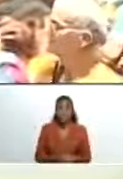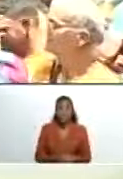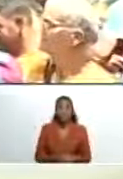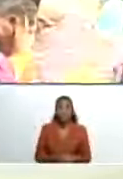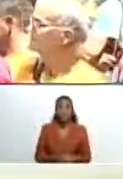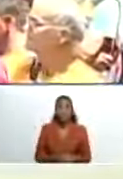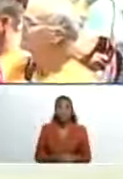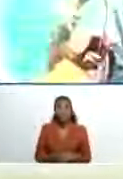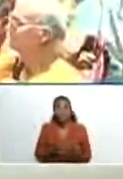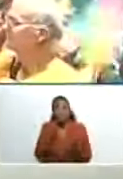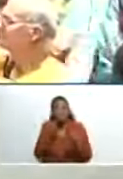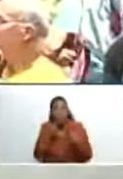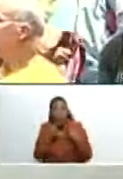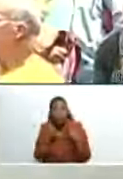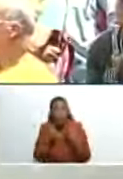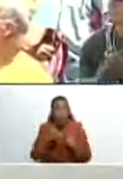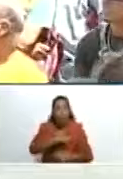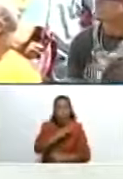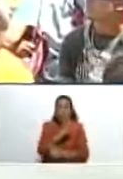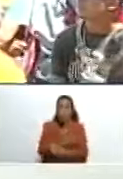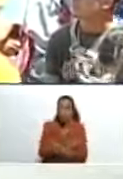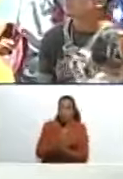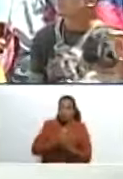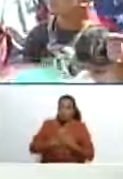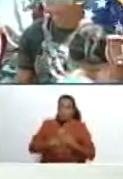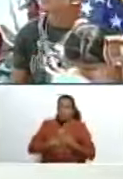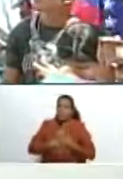con su colorido, con su fuerza, con su amor.